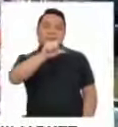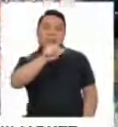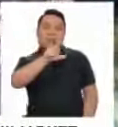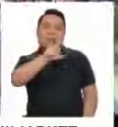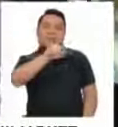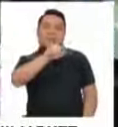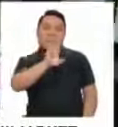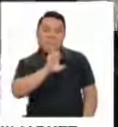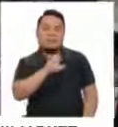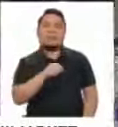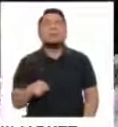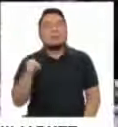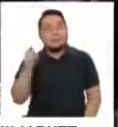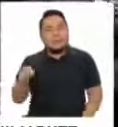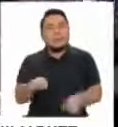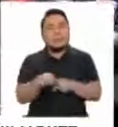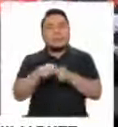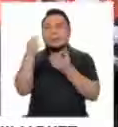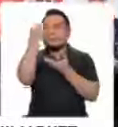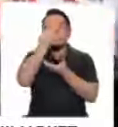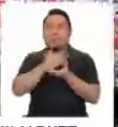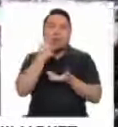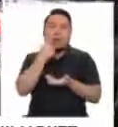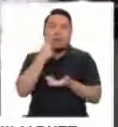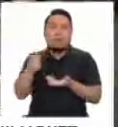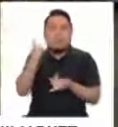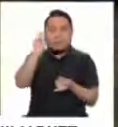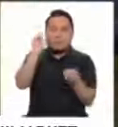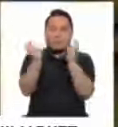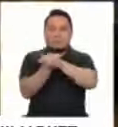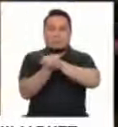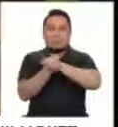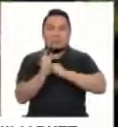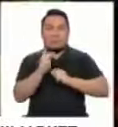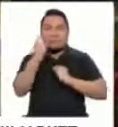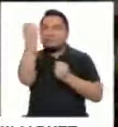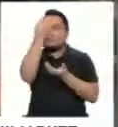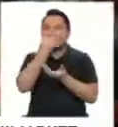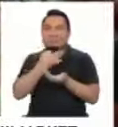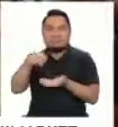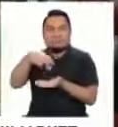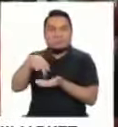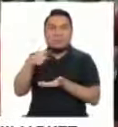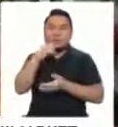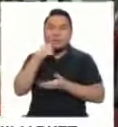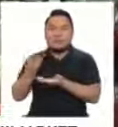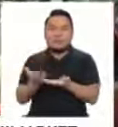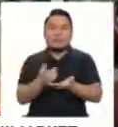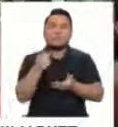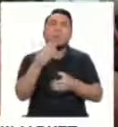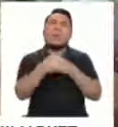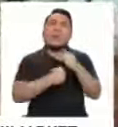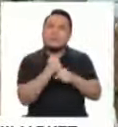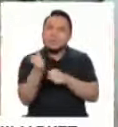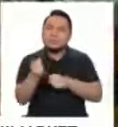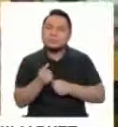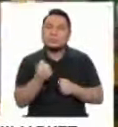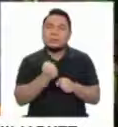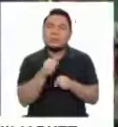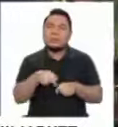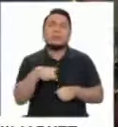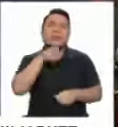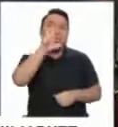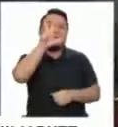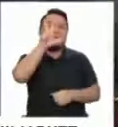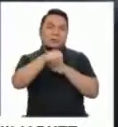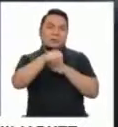es drag queen, trabajaba en esta discoteca Downtown. ¿Desde hace cuánto? Buenas tardes. Igual, 3 años. 3 años. Uh-huh. Ahora, ¿cuál va a